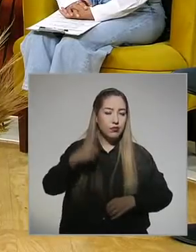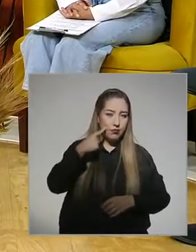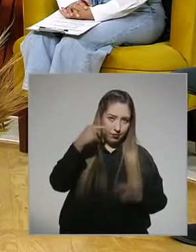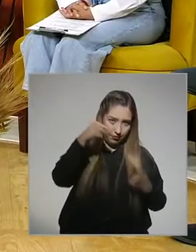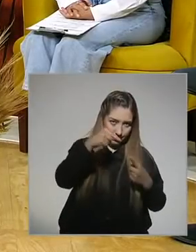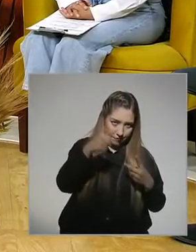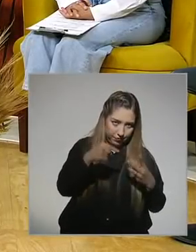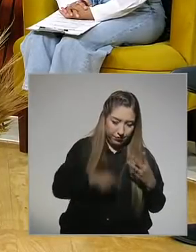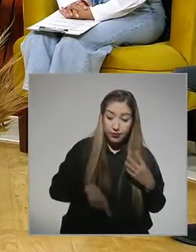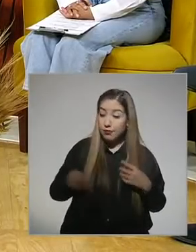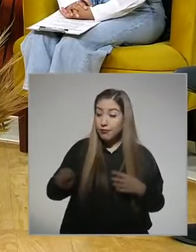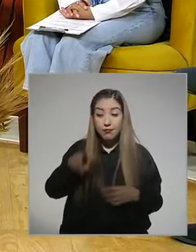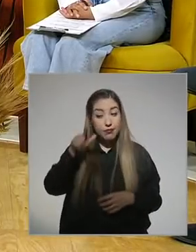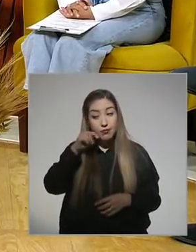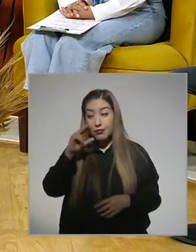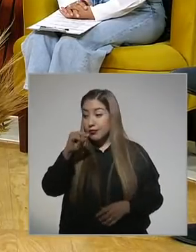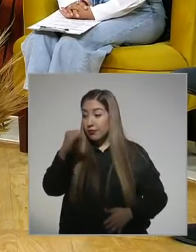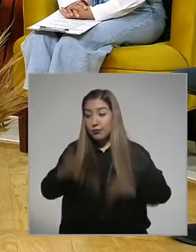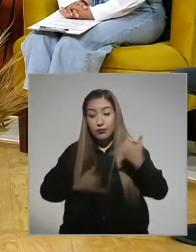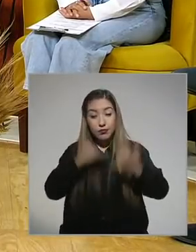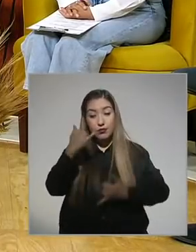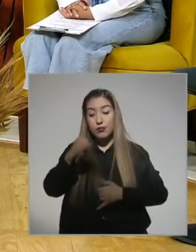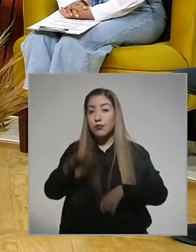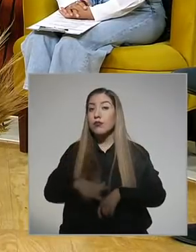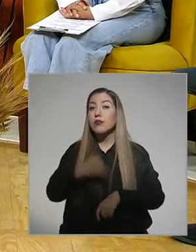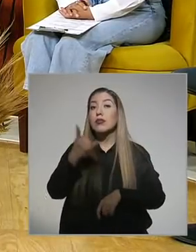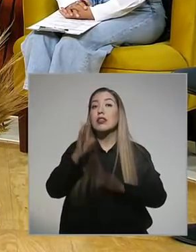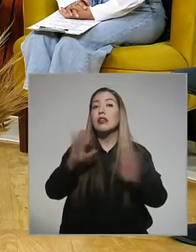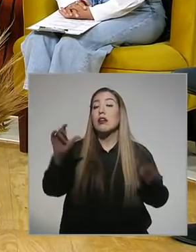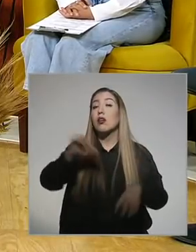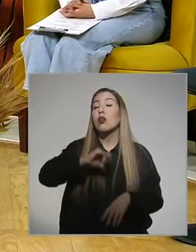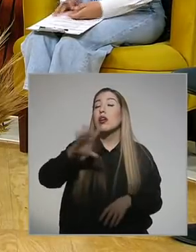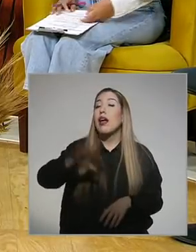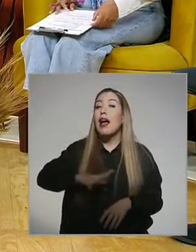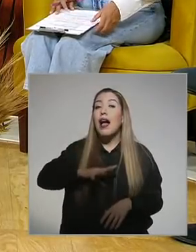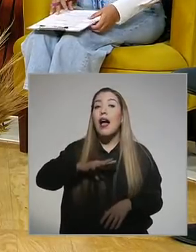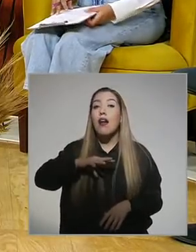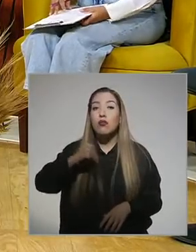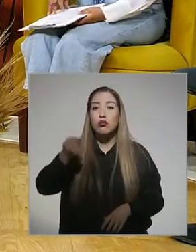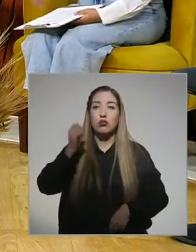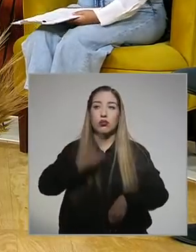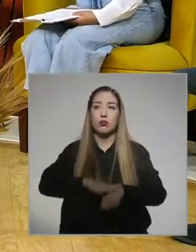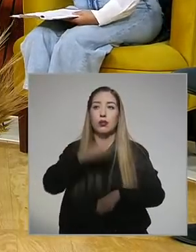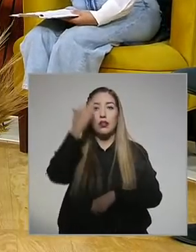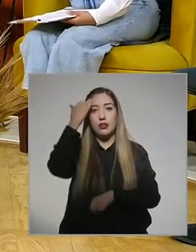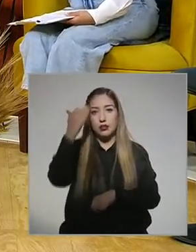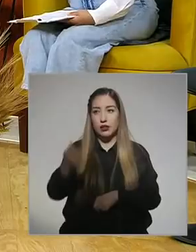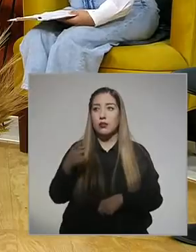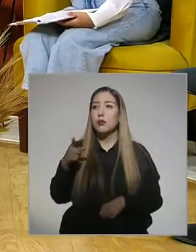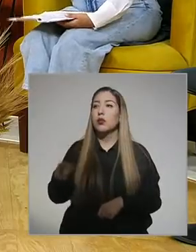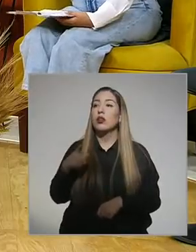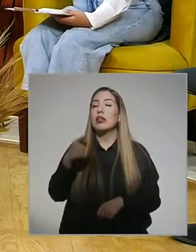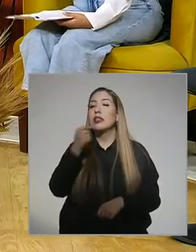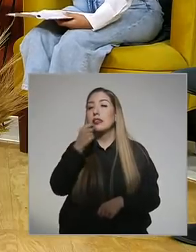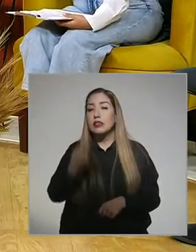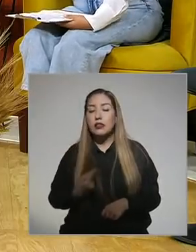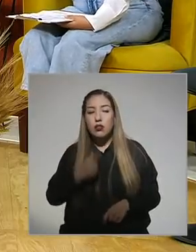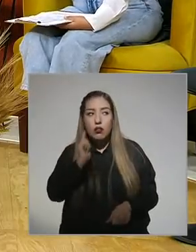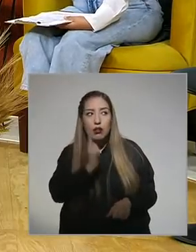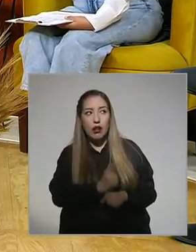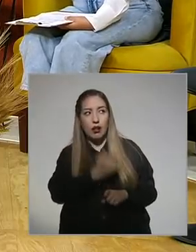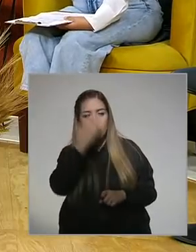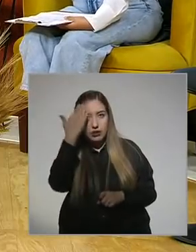mañana con el dispositivo porque ya abusaste de él. Que sepa a qué le tira y qué